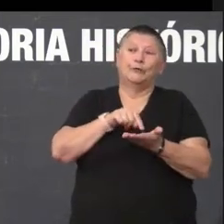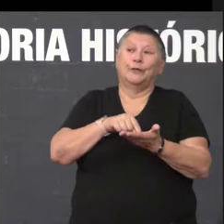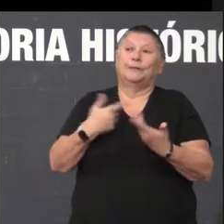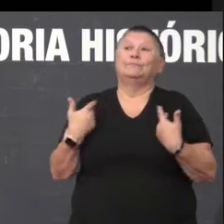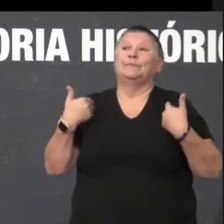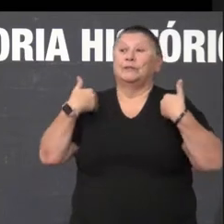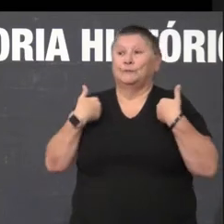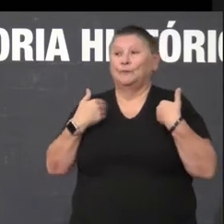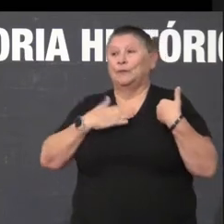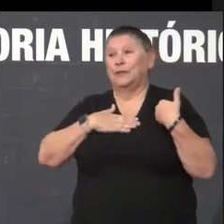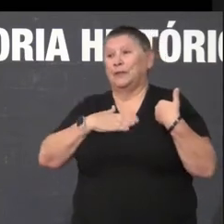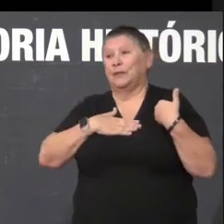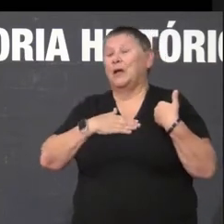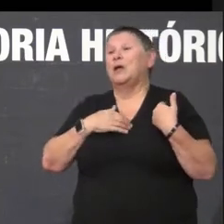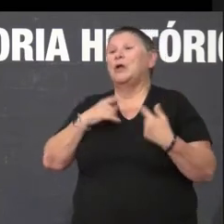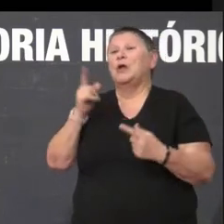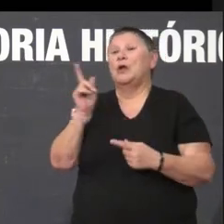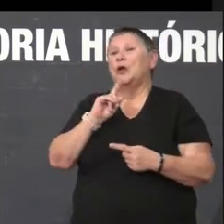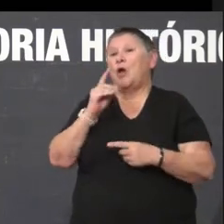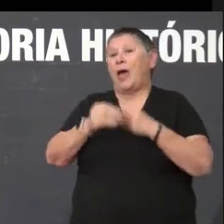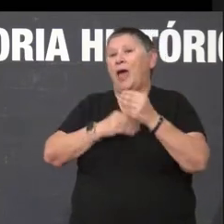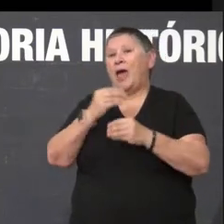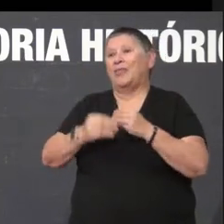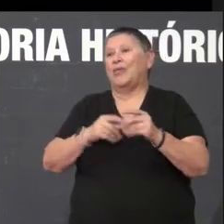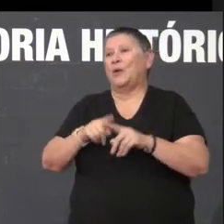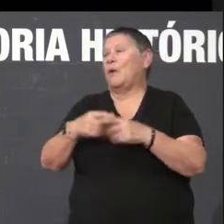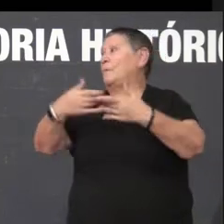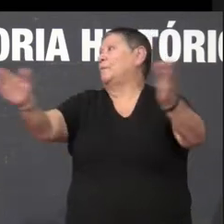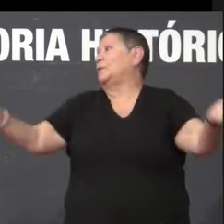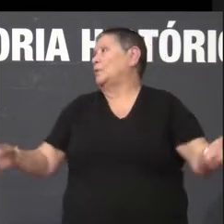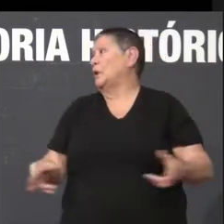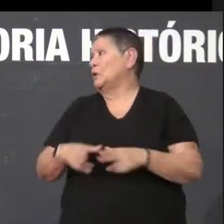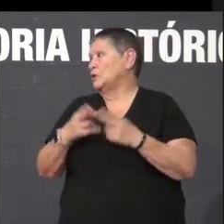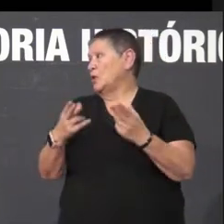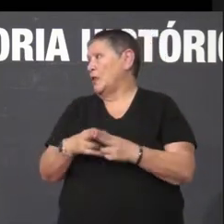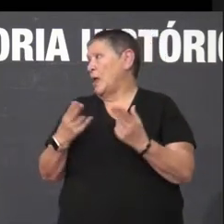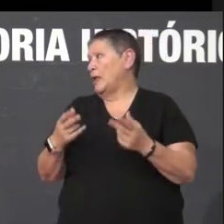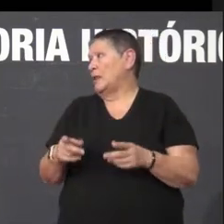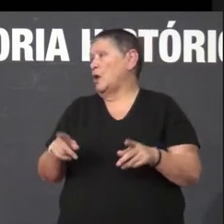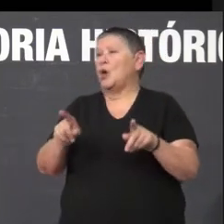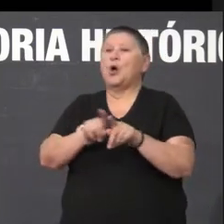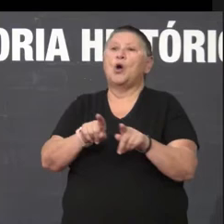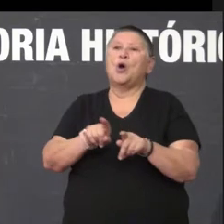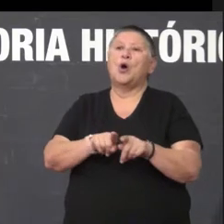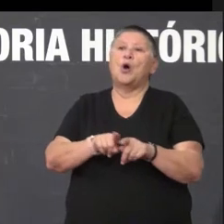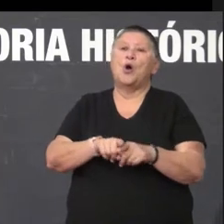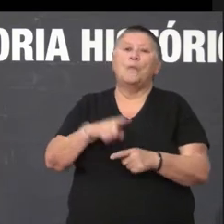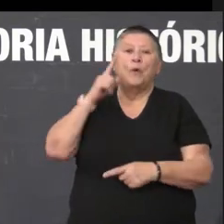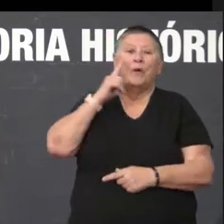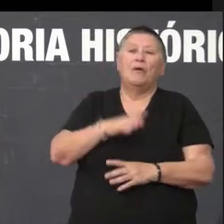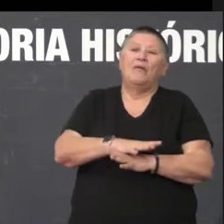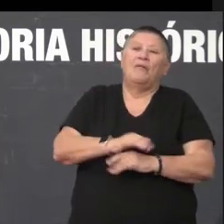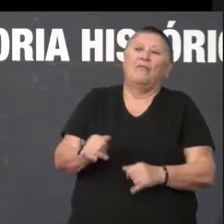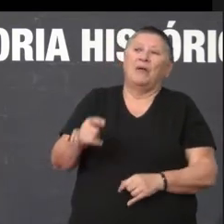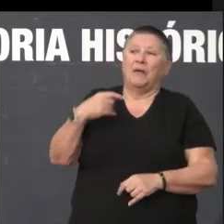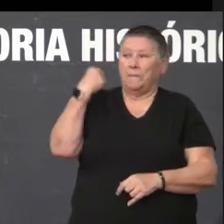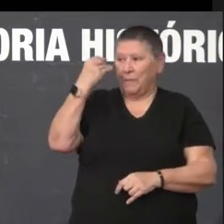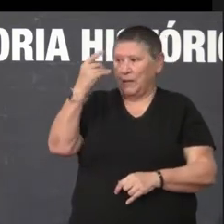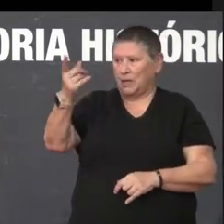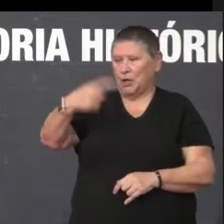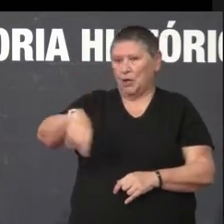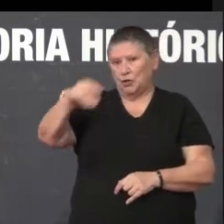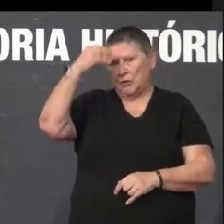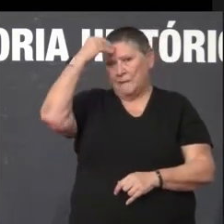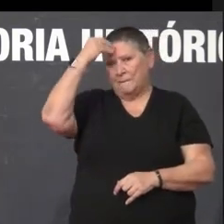senso de non facer unha apertura á sociedade e non estar como pensan moita xente, que non somos